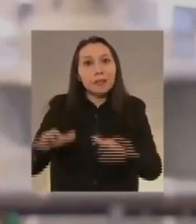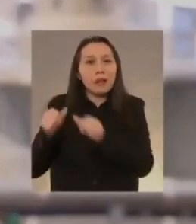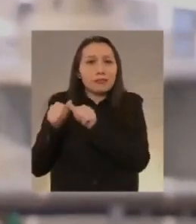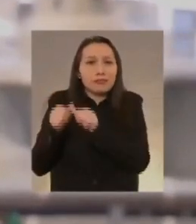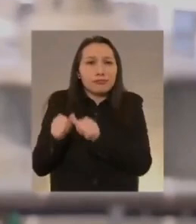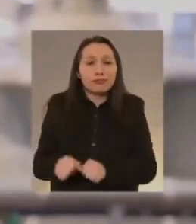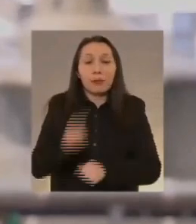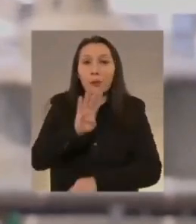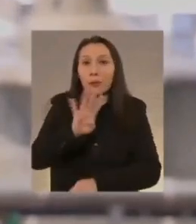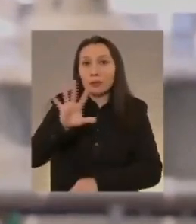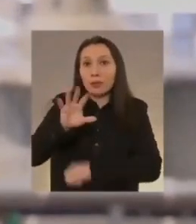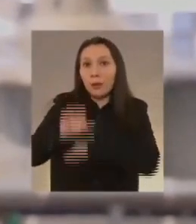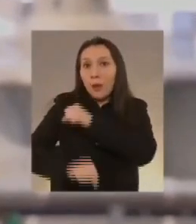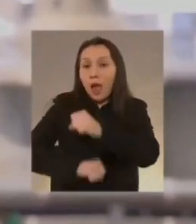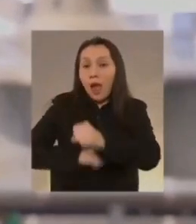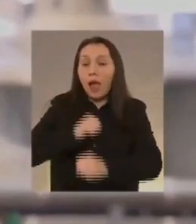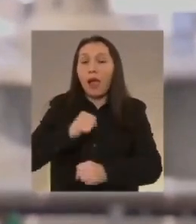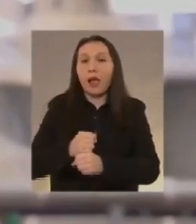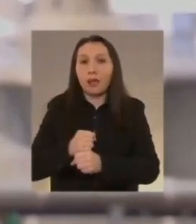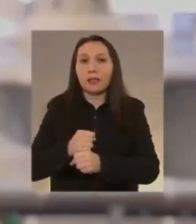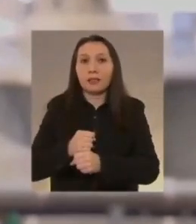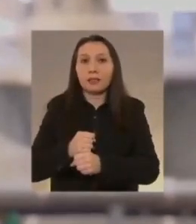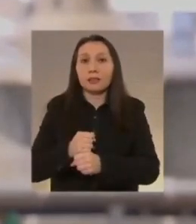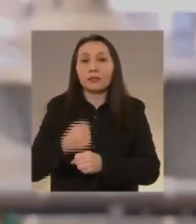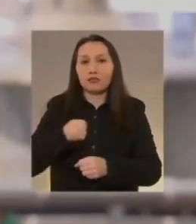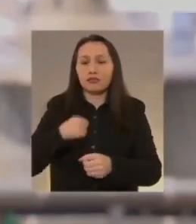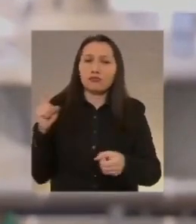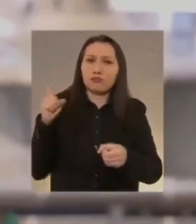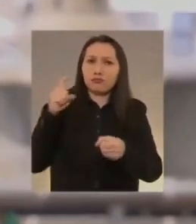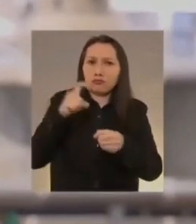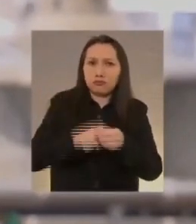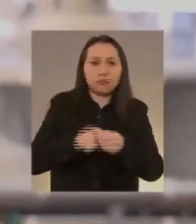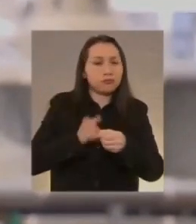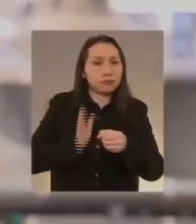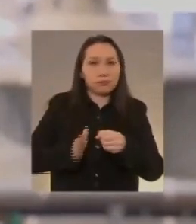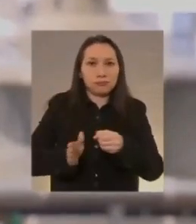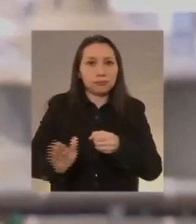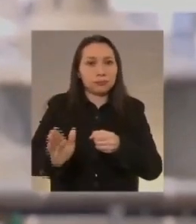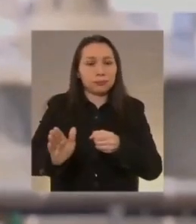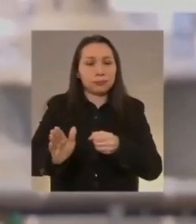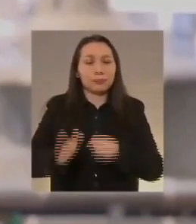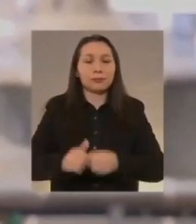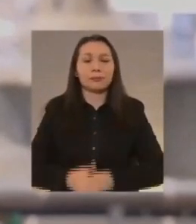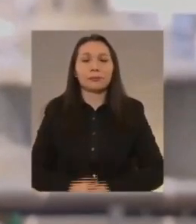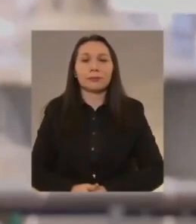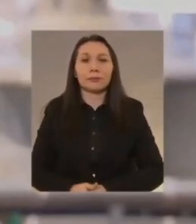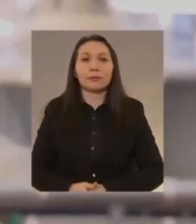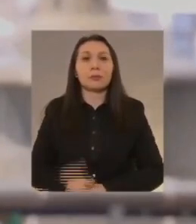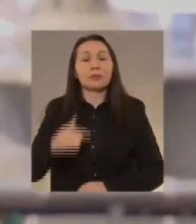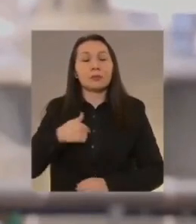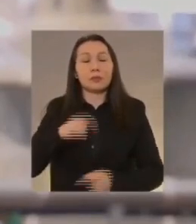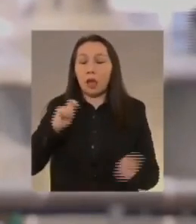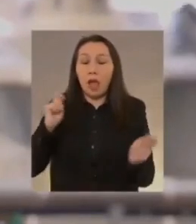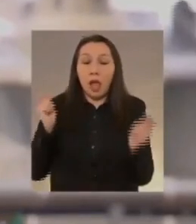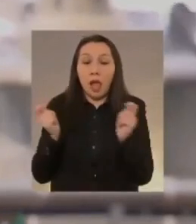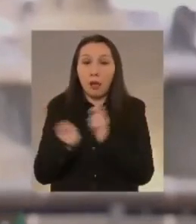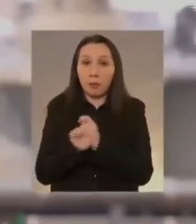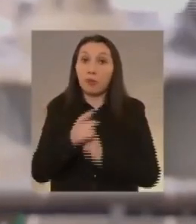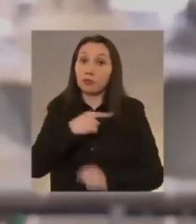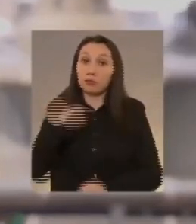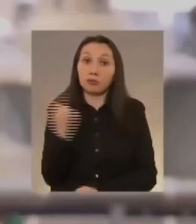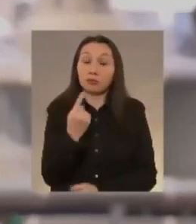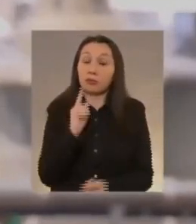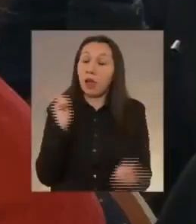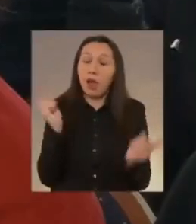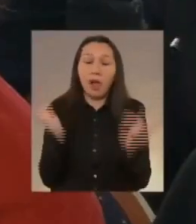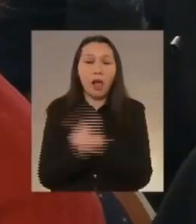45 años y a la que pertenezco desde entonces, me cambió y nos cambió la vida,